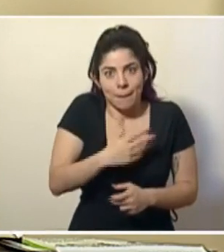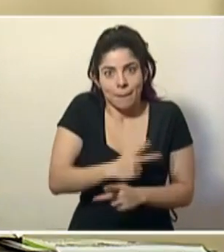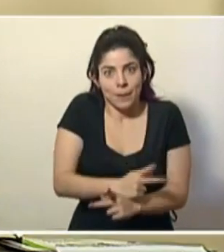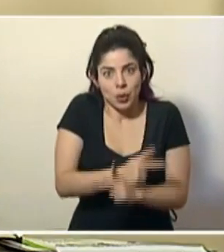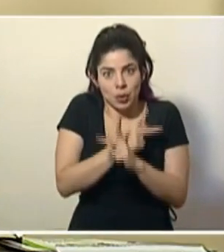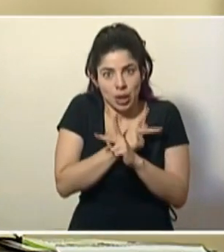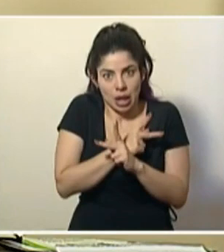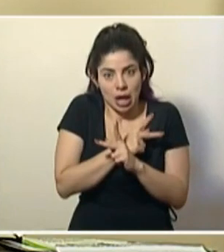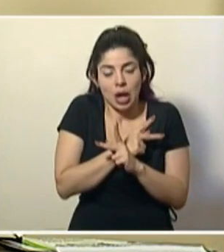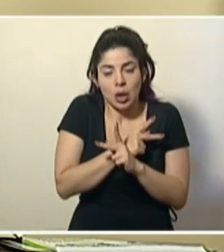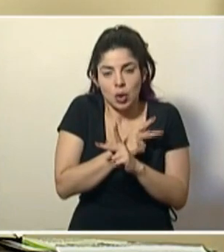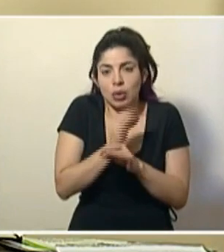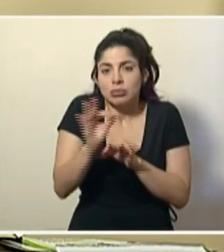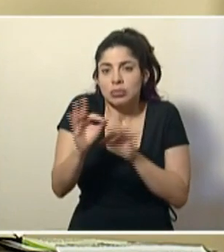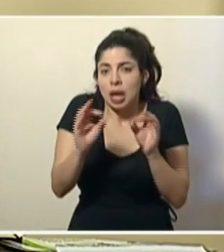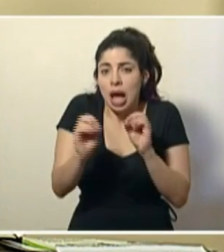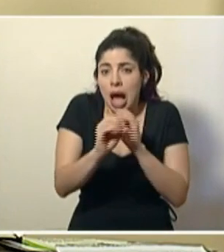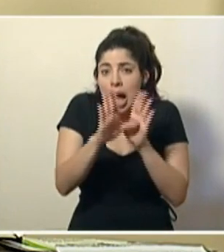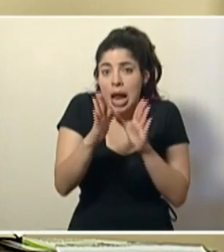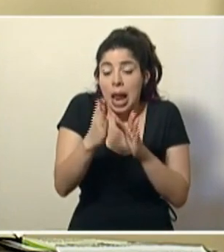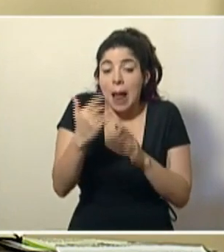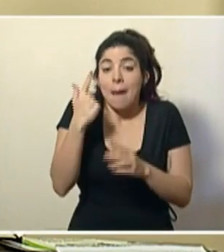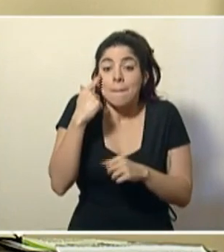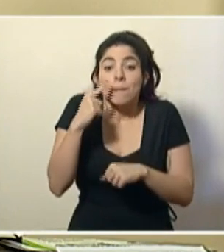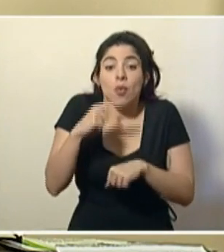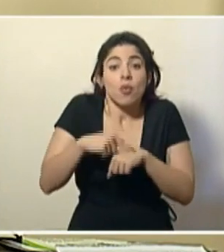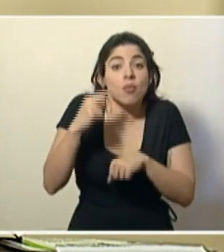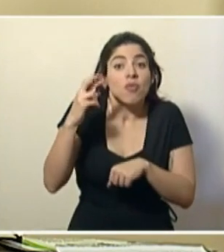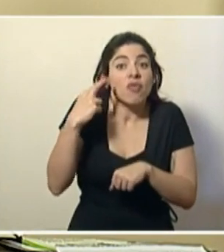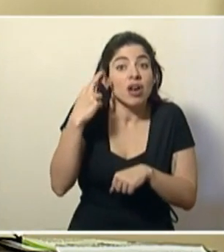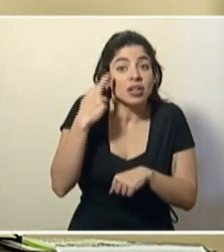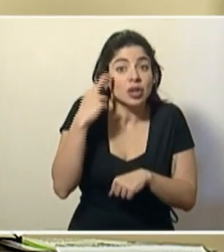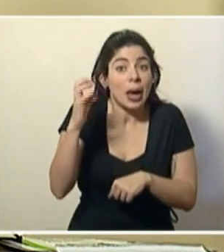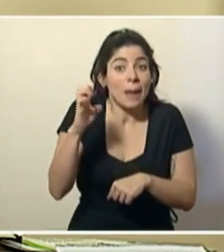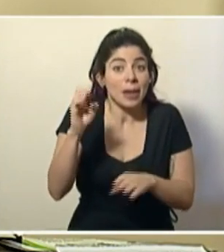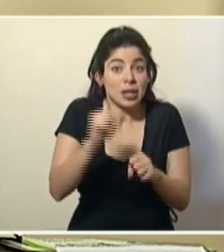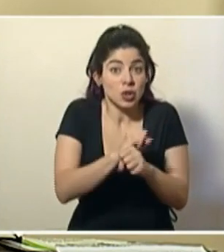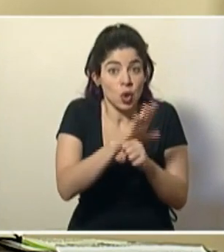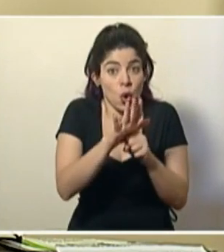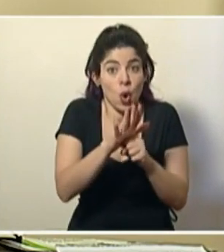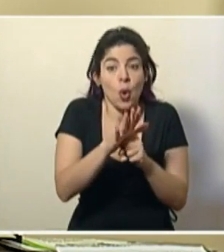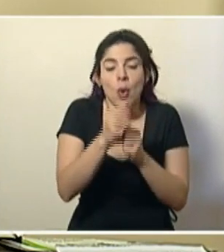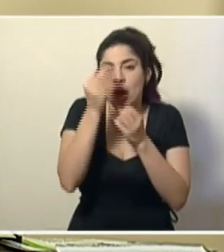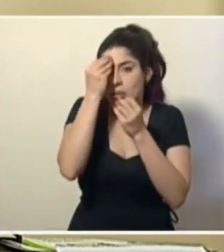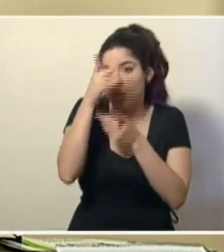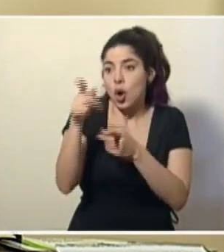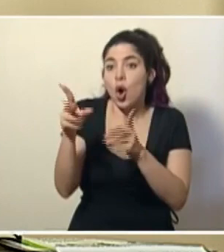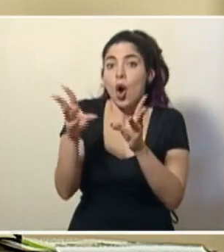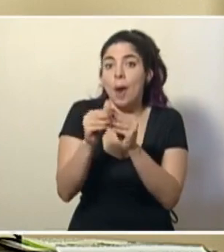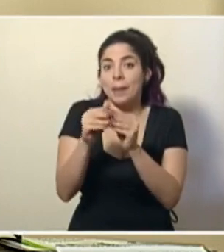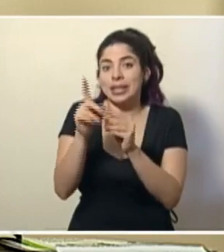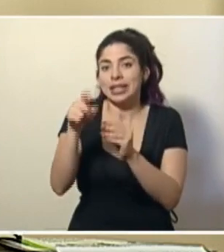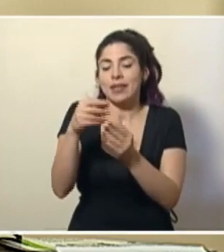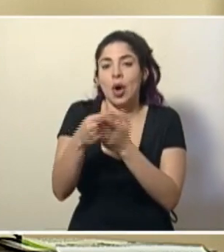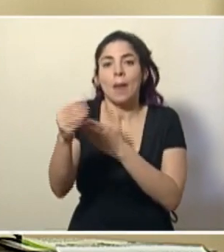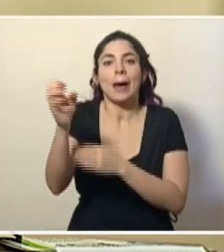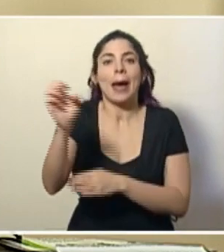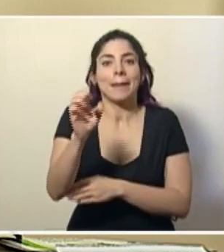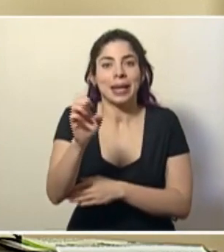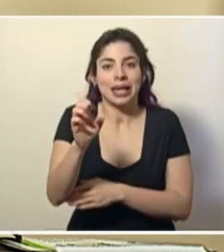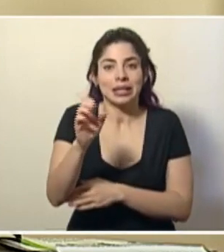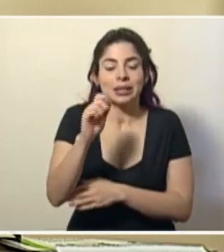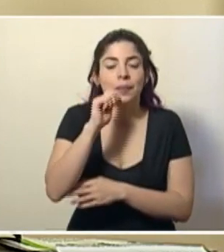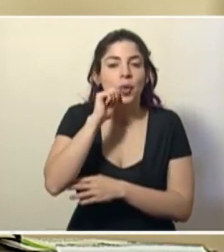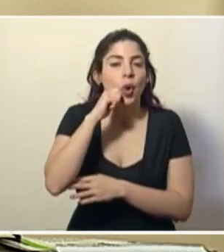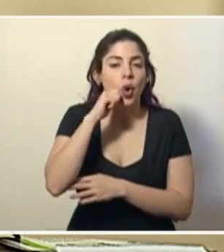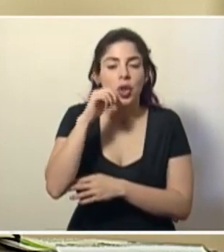personal. Se hace la aclaración que en su momento, por causa de la emergencia del COVID-19, se le indica a esta comisión realizar una compra de emergencia bajo el